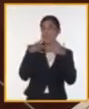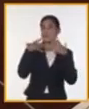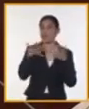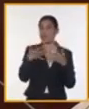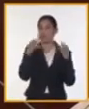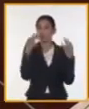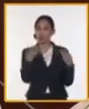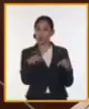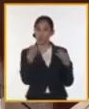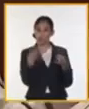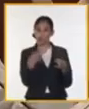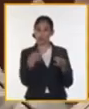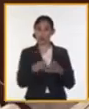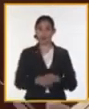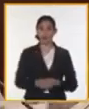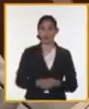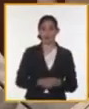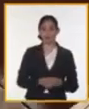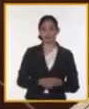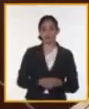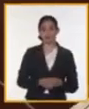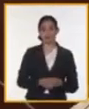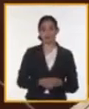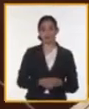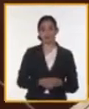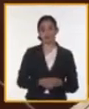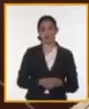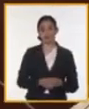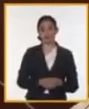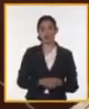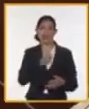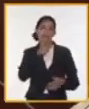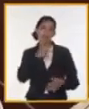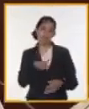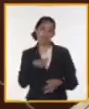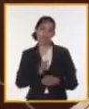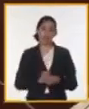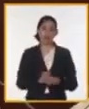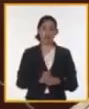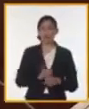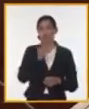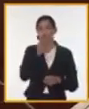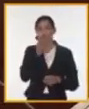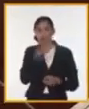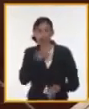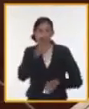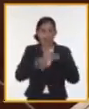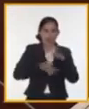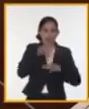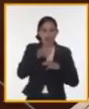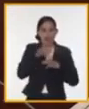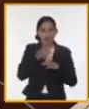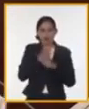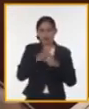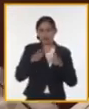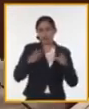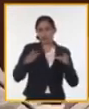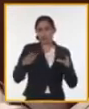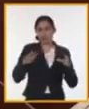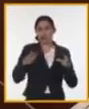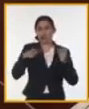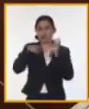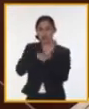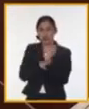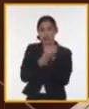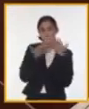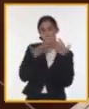documento es imposible ampliar, es decir, abrir en la reflexión sobre todo de lo que